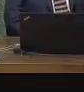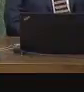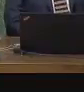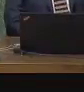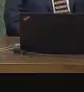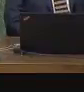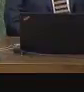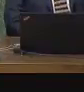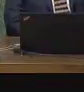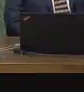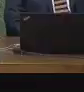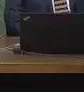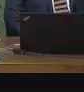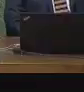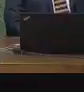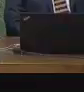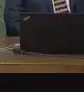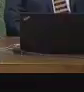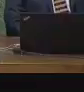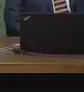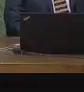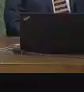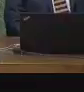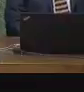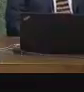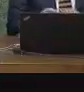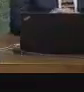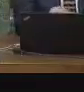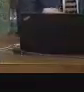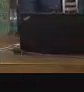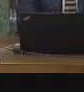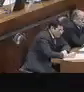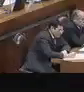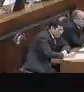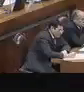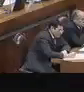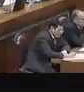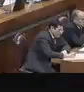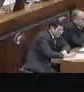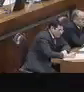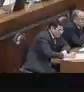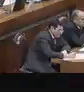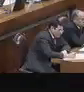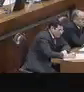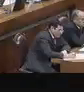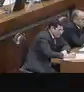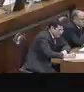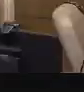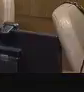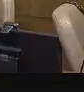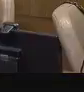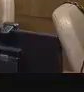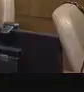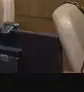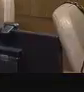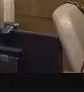Muchas gracias, señor presidente. Quiero sumarme íntegramente a las palabras de mi colega diputado Venegas, con quien hemos